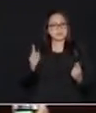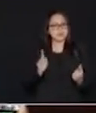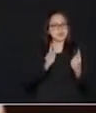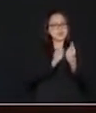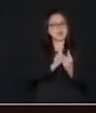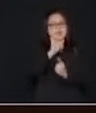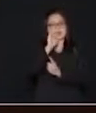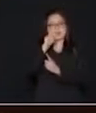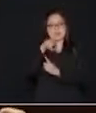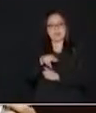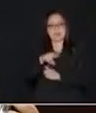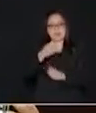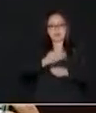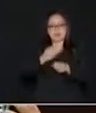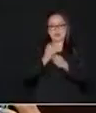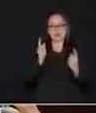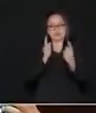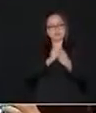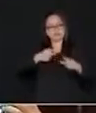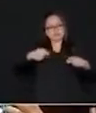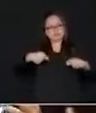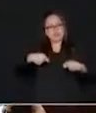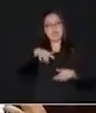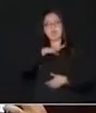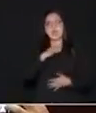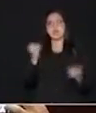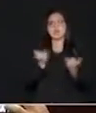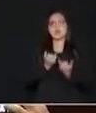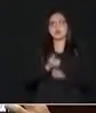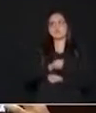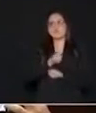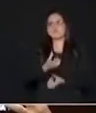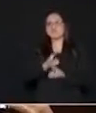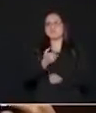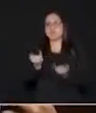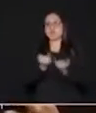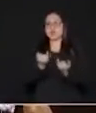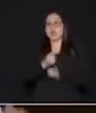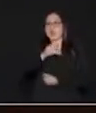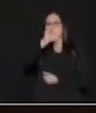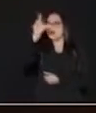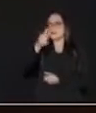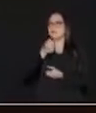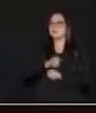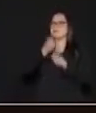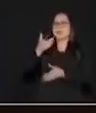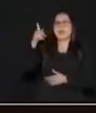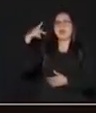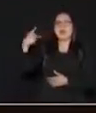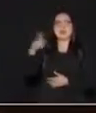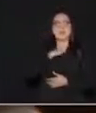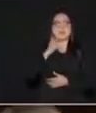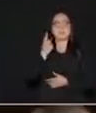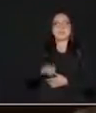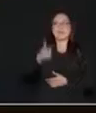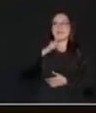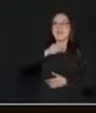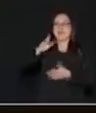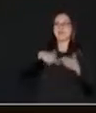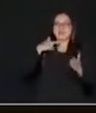Peña Nieto, intercambian algunas palabras, palabras que seguramente también vuelven a repetir después de que en Palacio Nacional tuvieron su primer